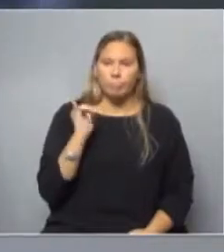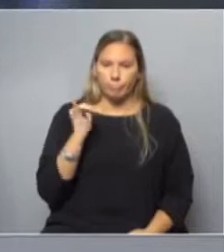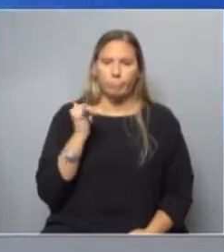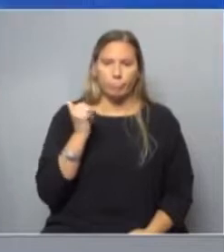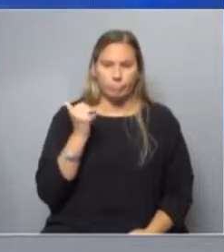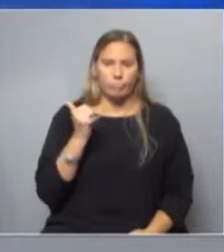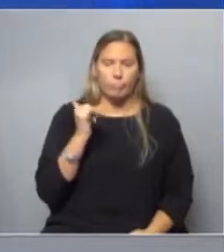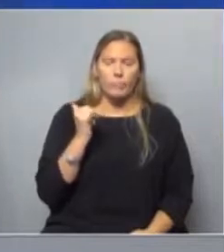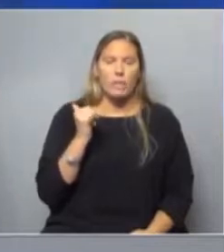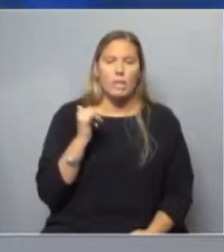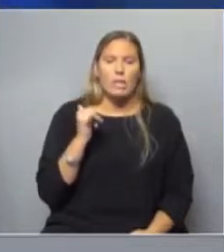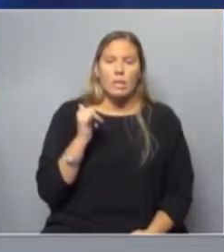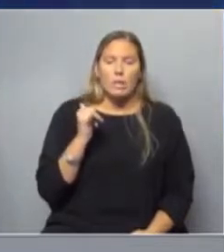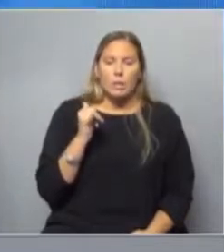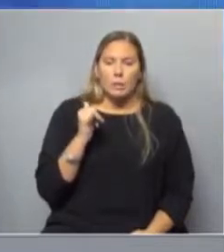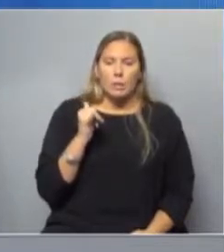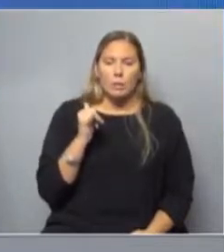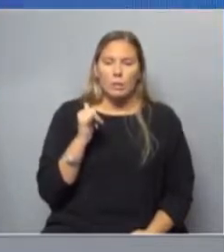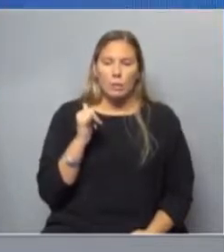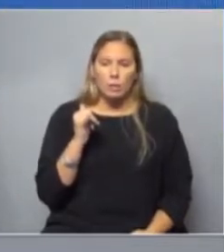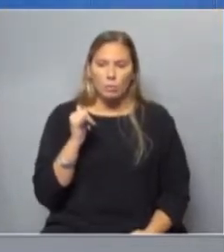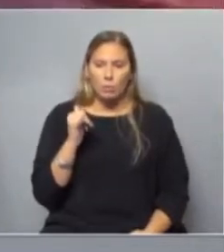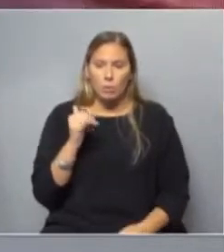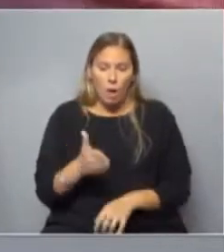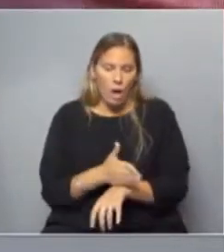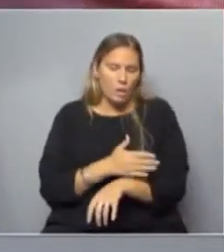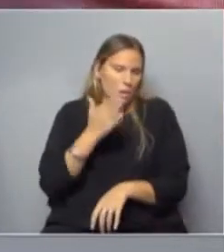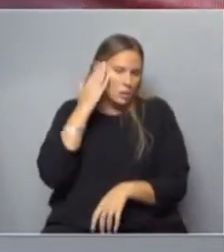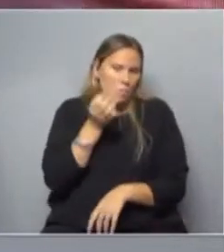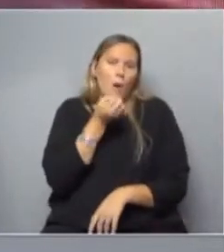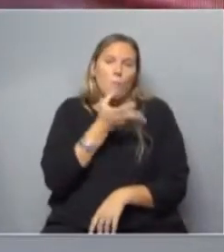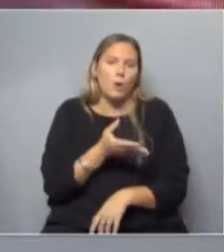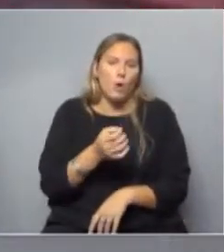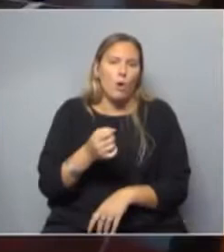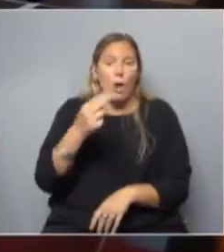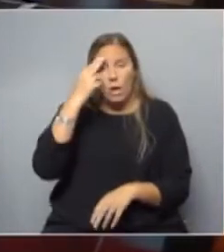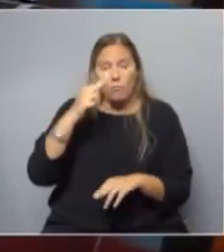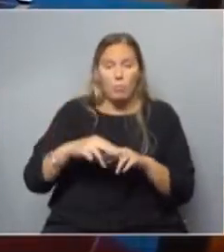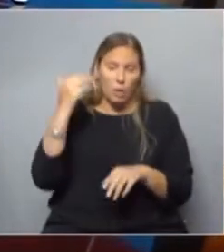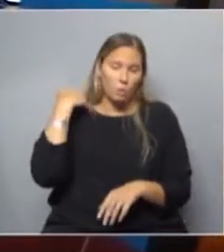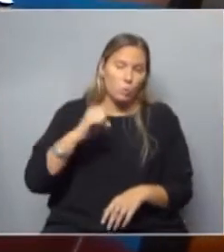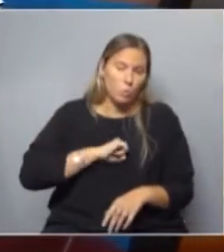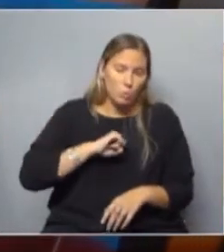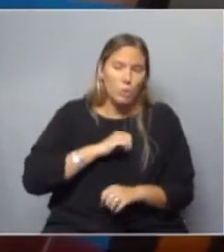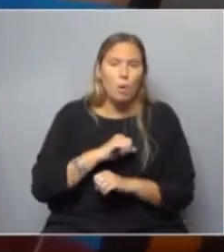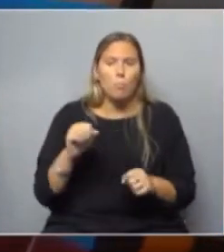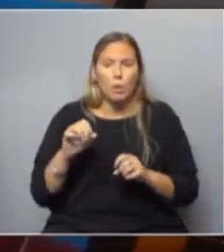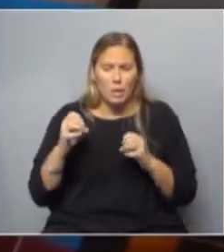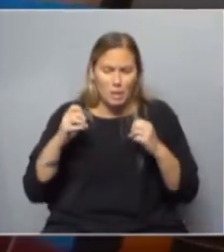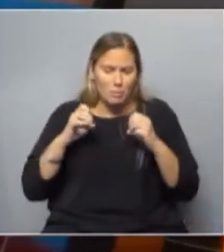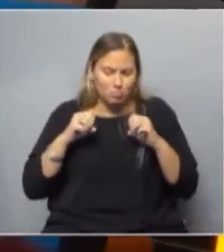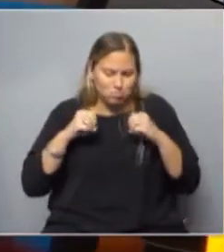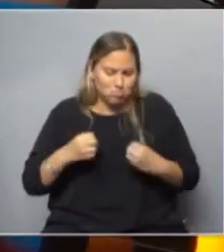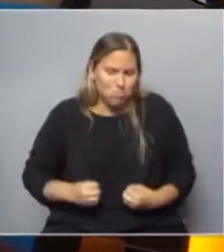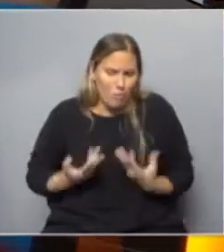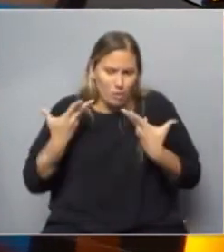obviamente, porque además, o sea, uno, cuanto antes mejor, porque la tuberculosis puede llegar a infectar cualquier órgano de nuestro